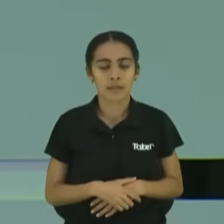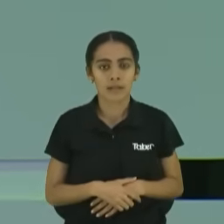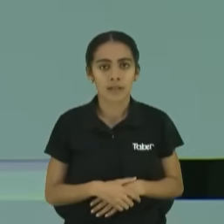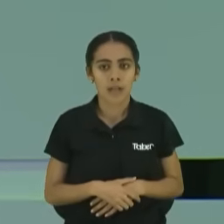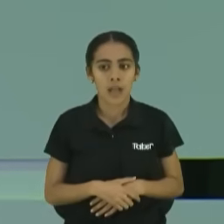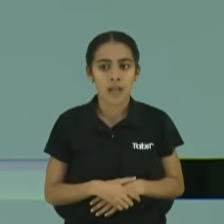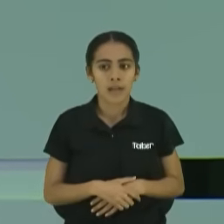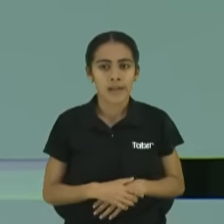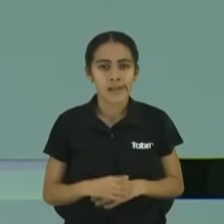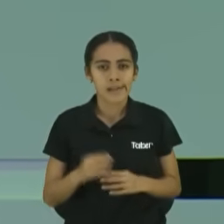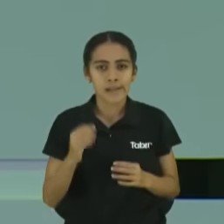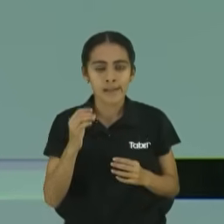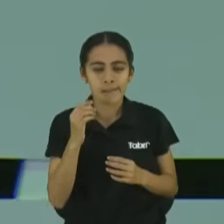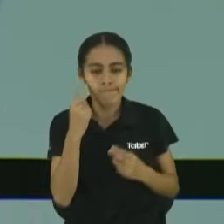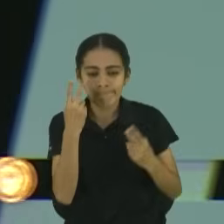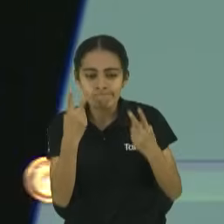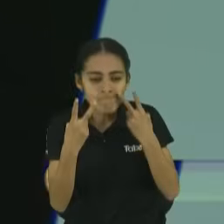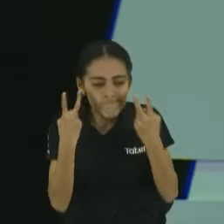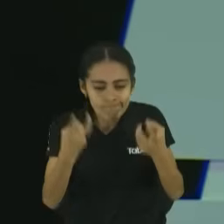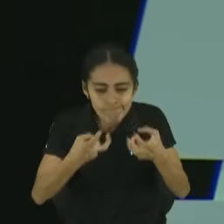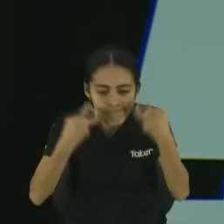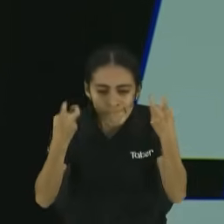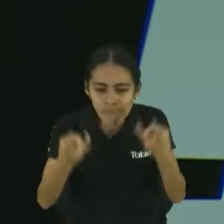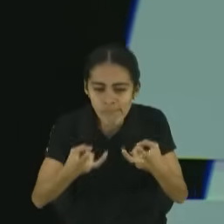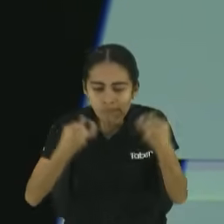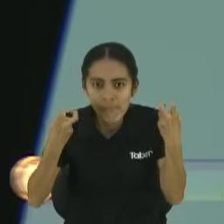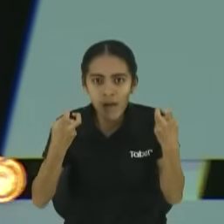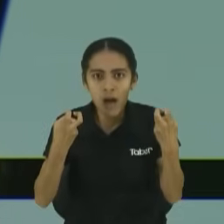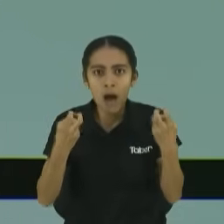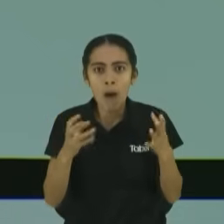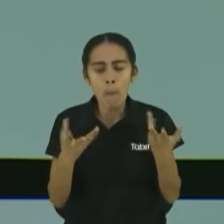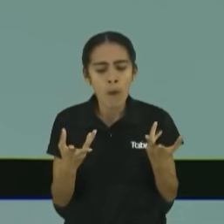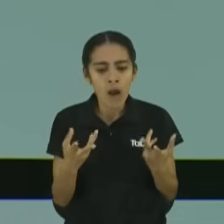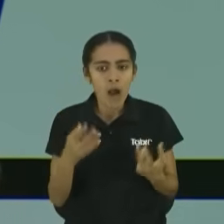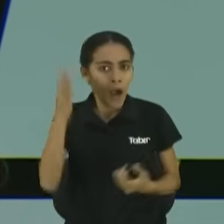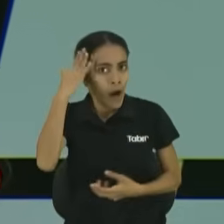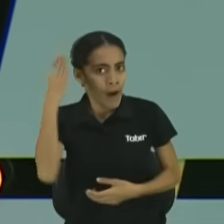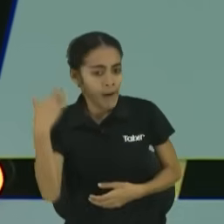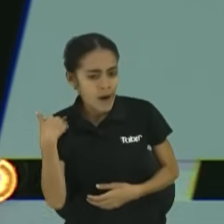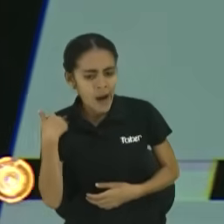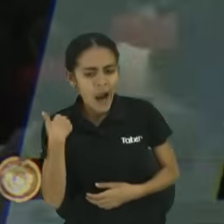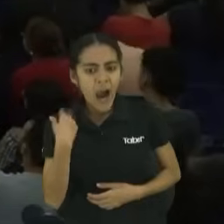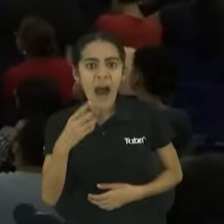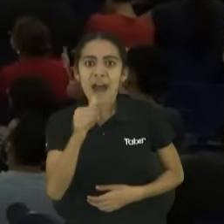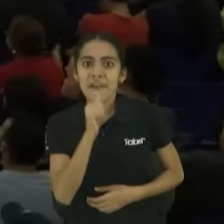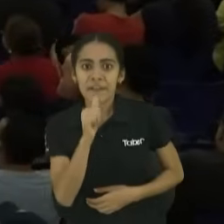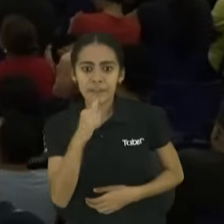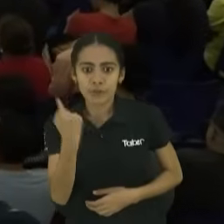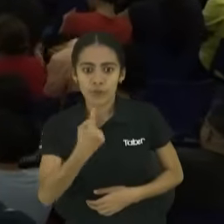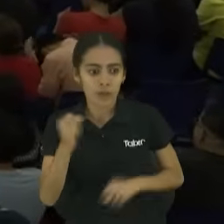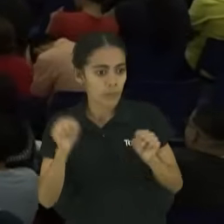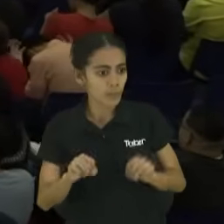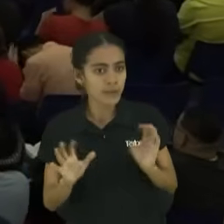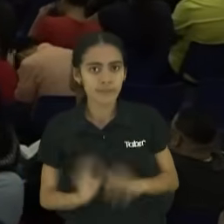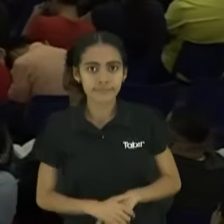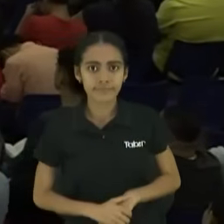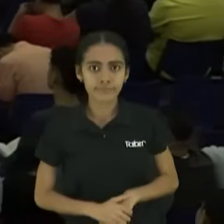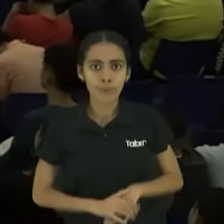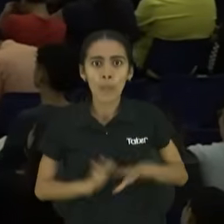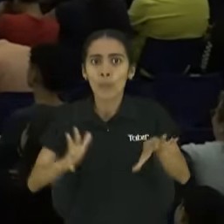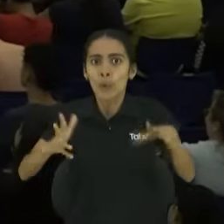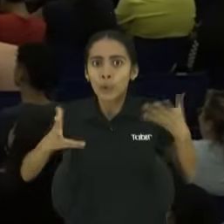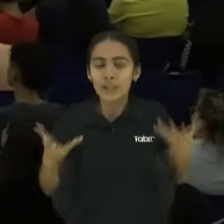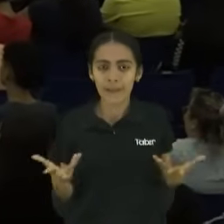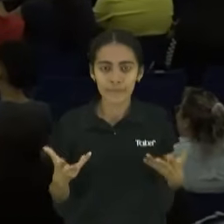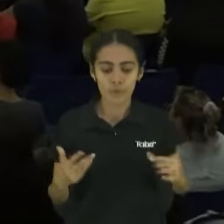ocultas. Y es porque las mujeres no pueden ir al baño solas. Es casi imposible ver a una mujer. Uno